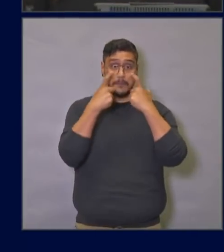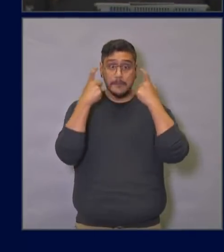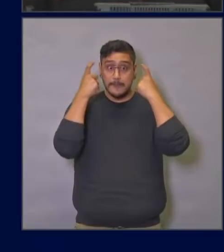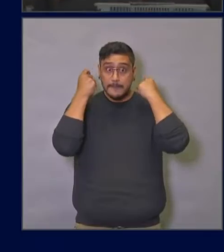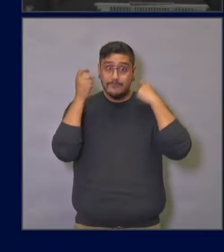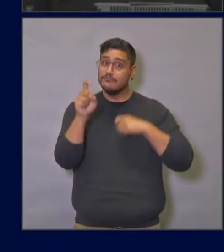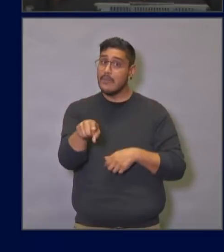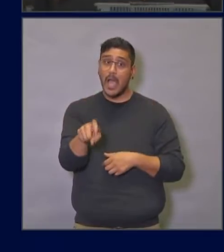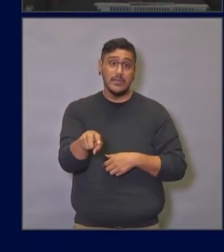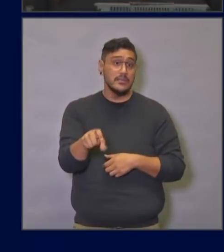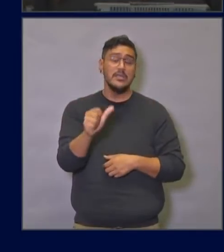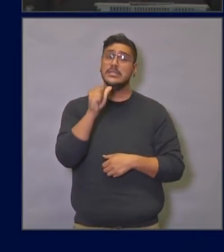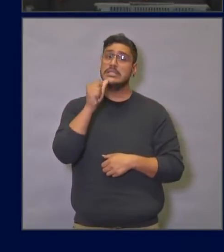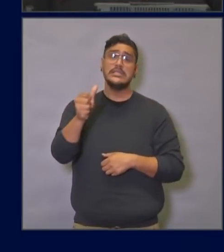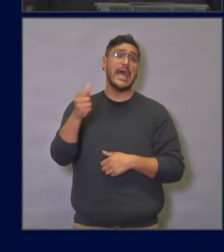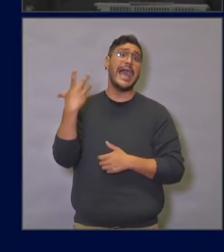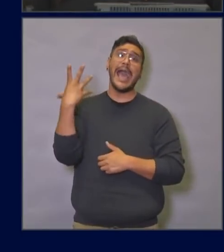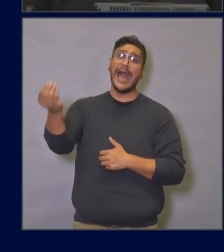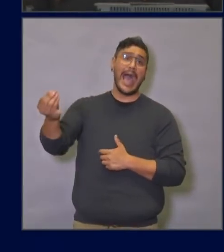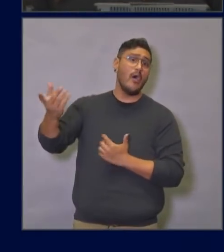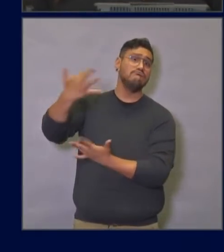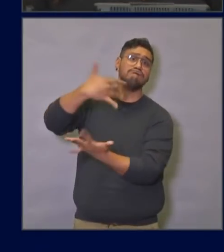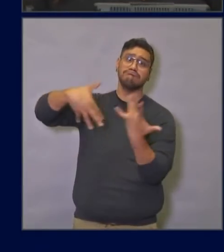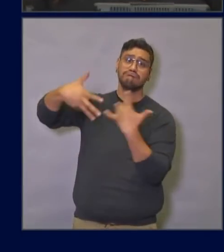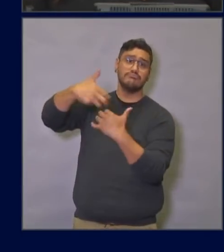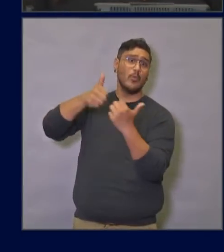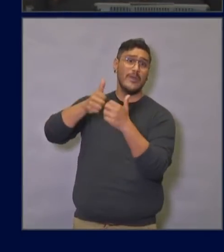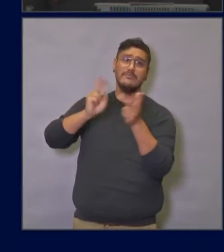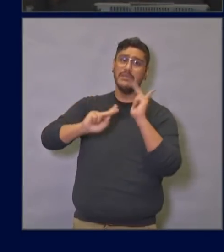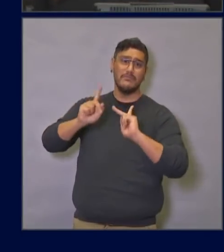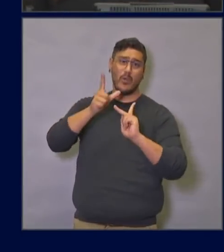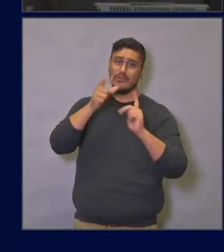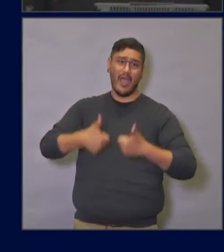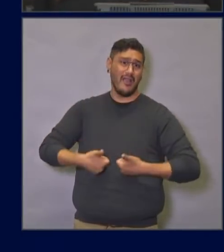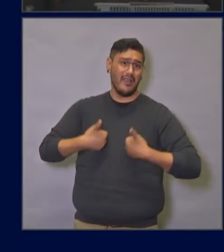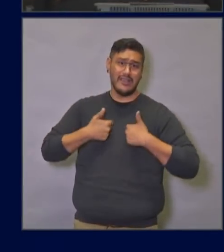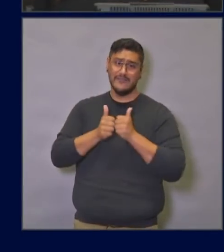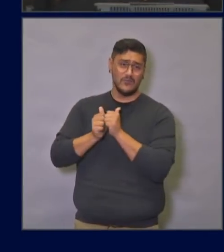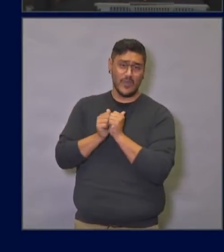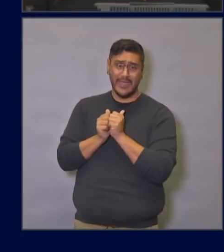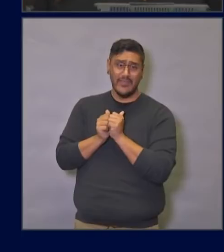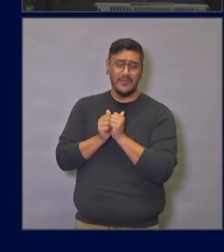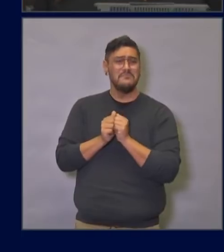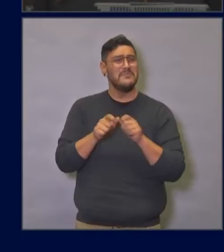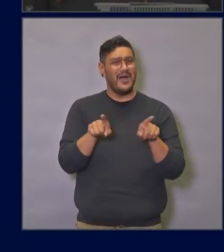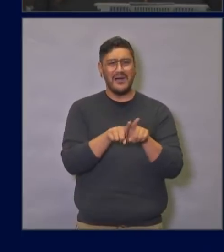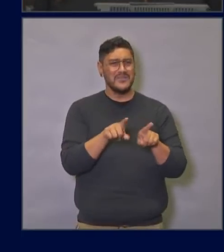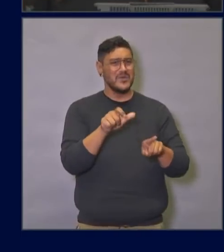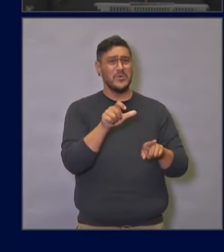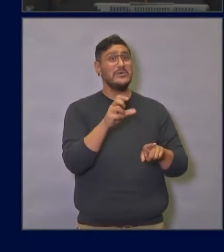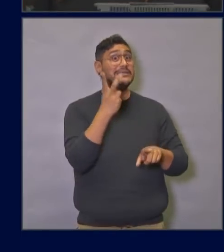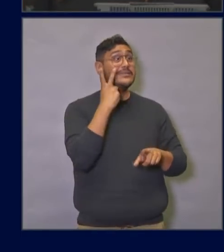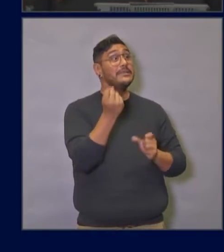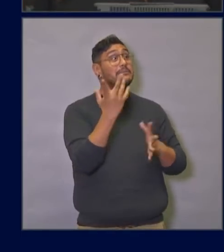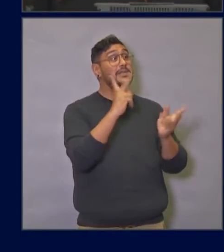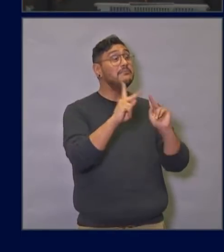cara, no deben reunirse con personas con las que no viven y deben evitar lugares con mucha gente.